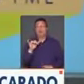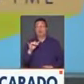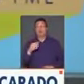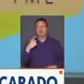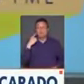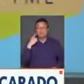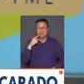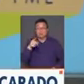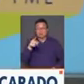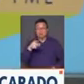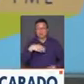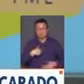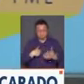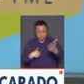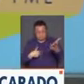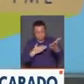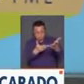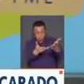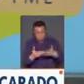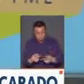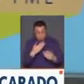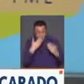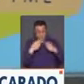Lo invito... ¿Quiere conversar acá?